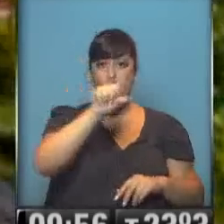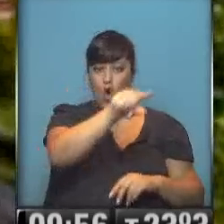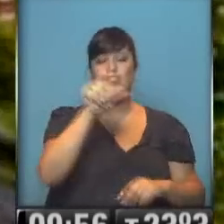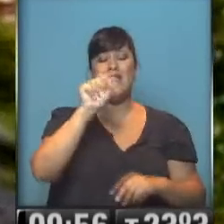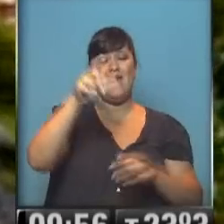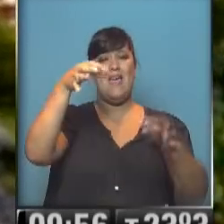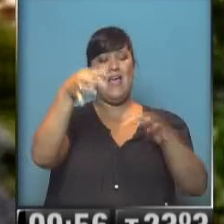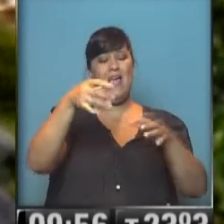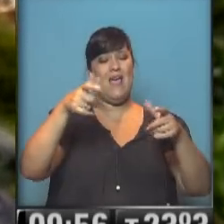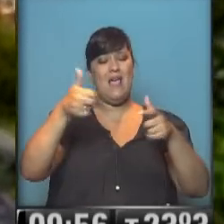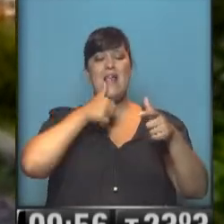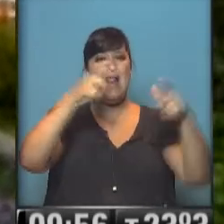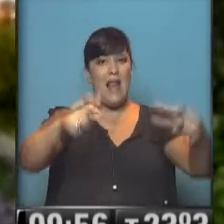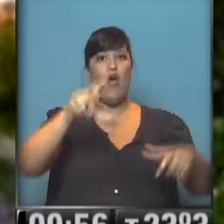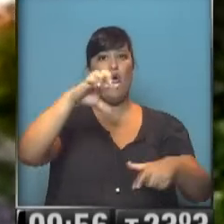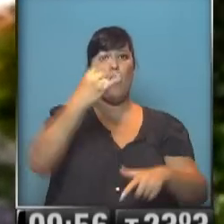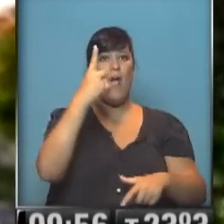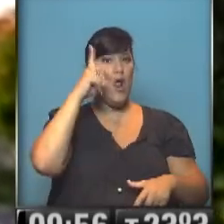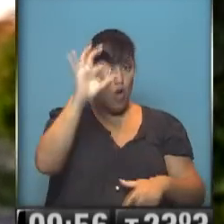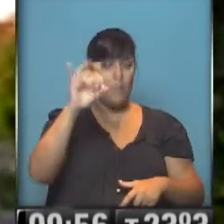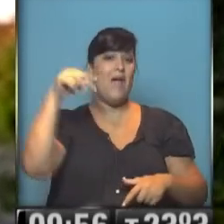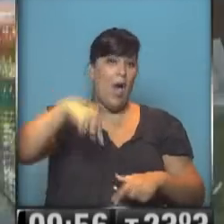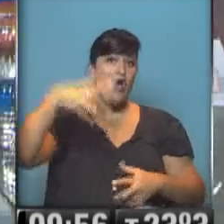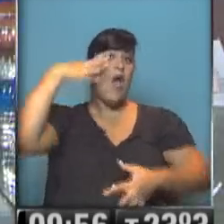pueblo la policía eh Por supuesto ya está la justicia de chubut está investigando